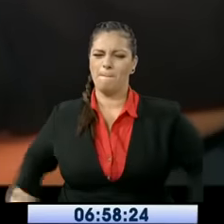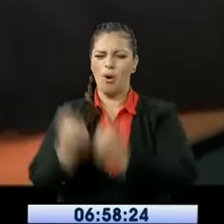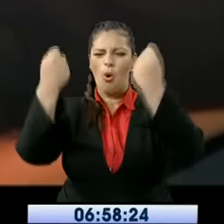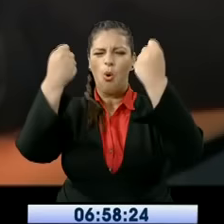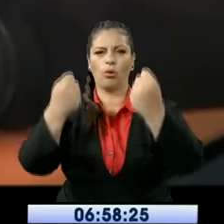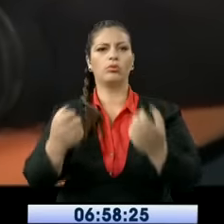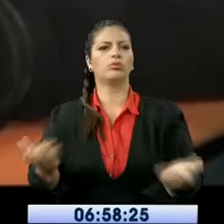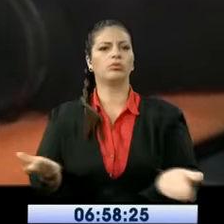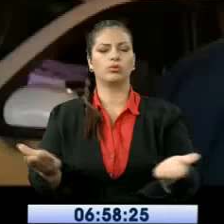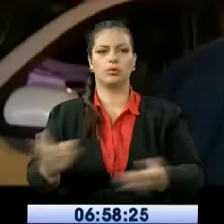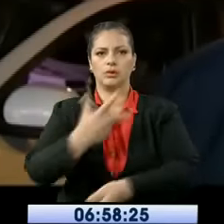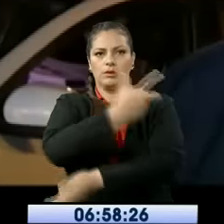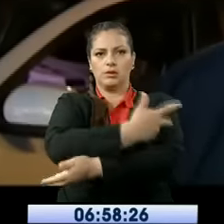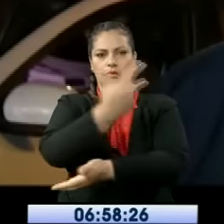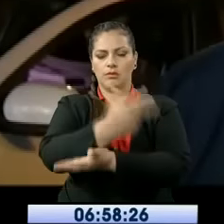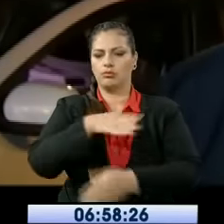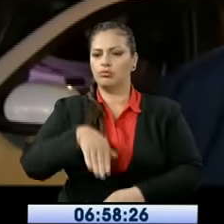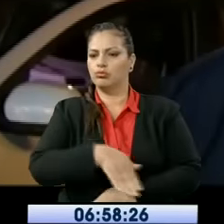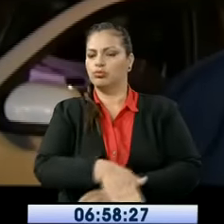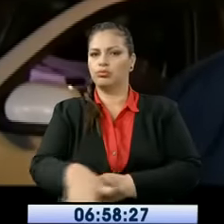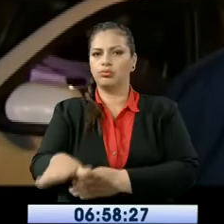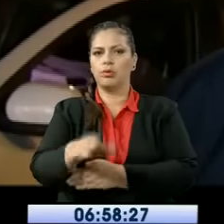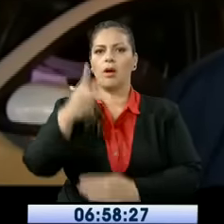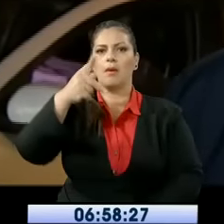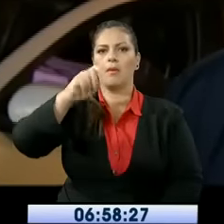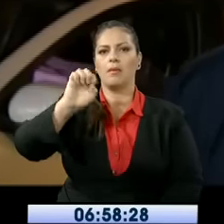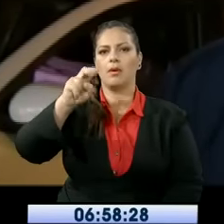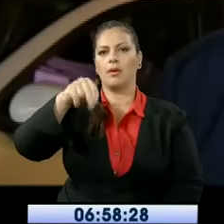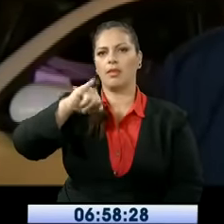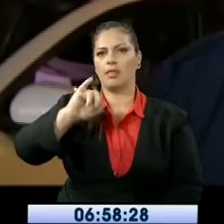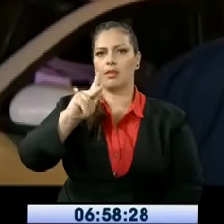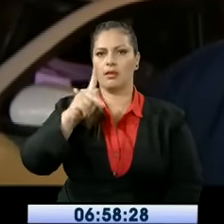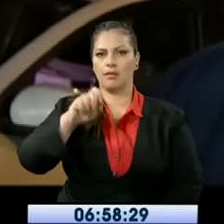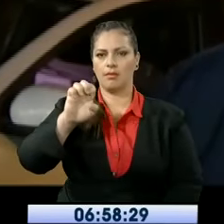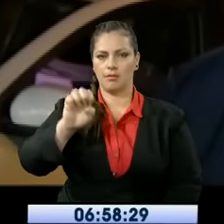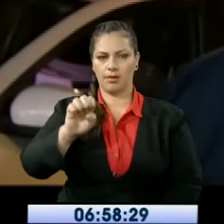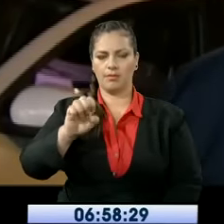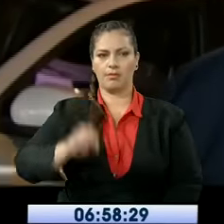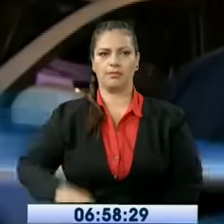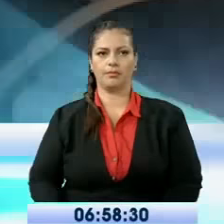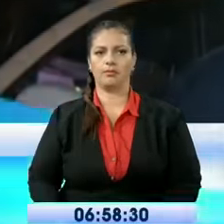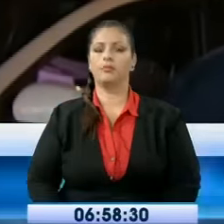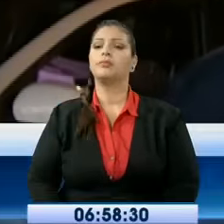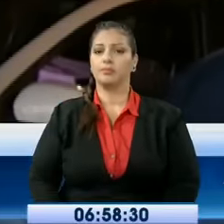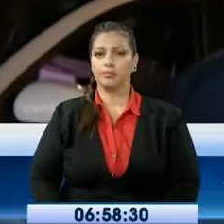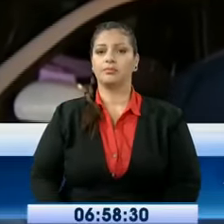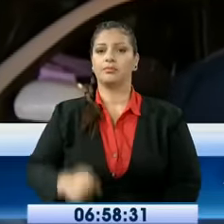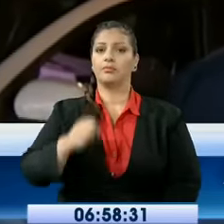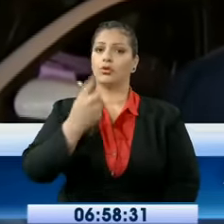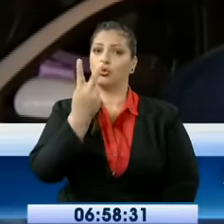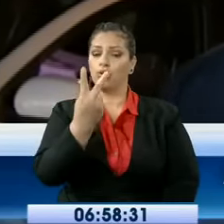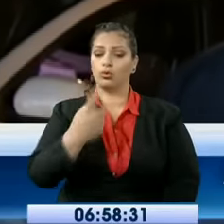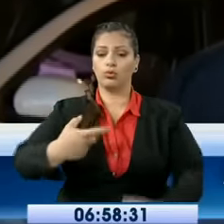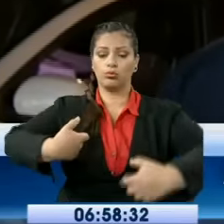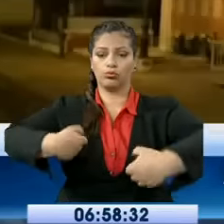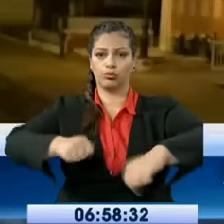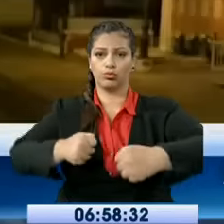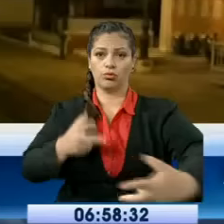Penipe Baños. Un accidente de características frontal, esto entre 2